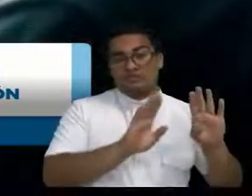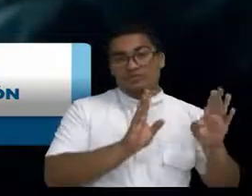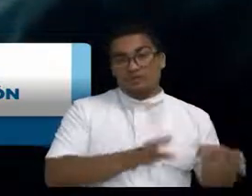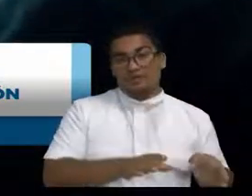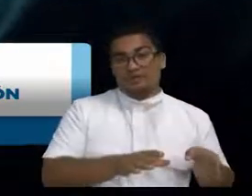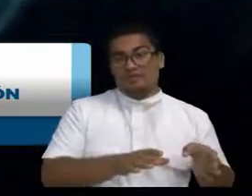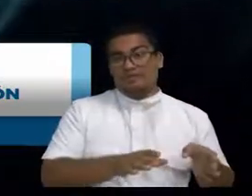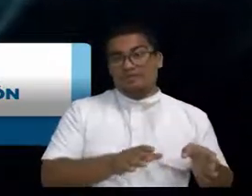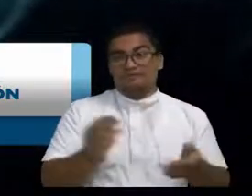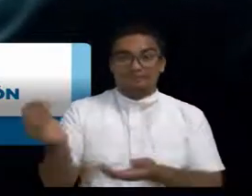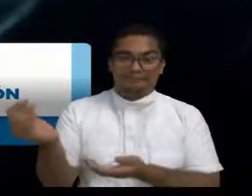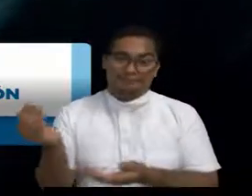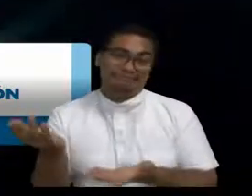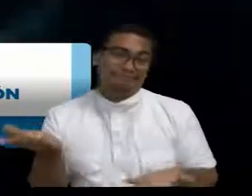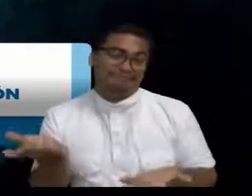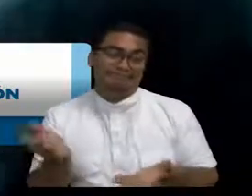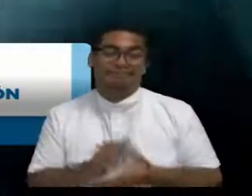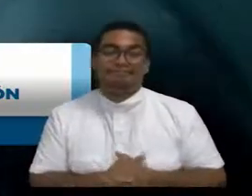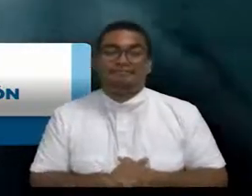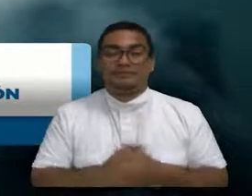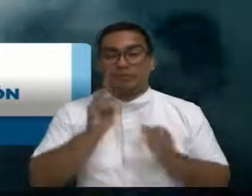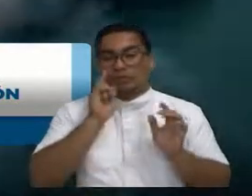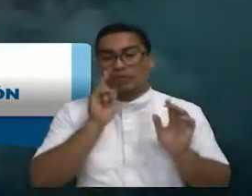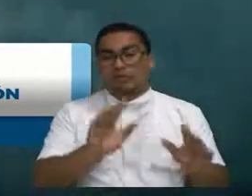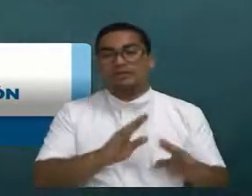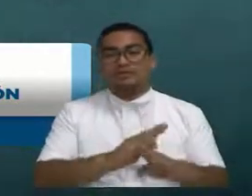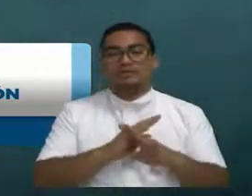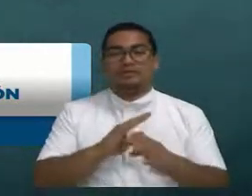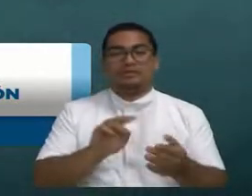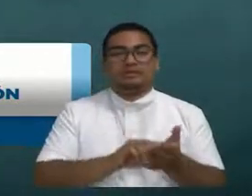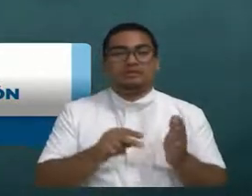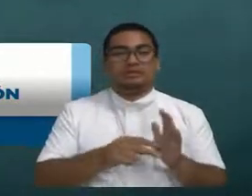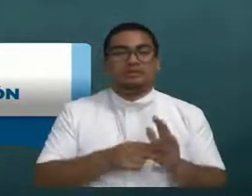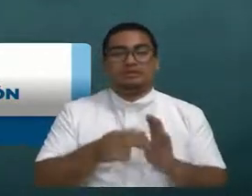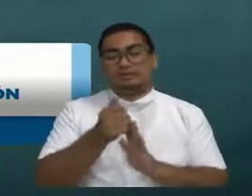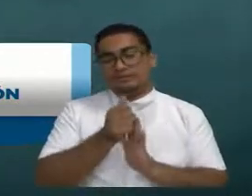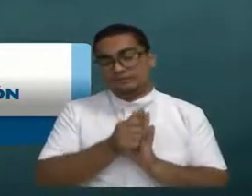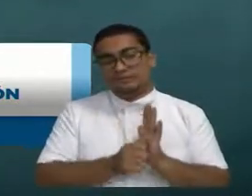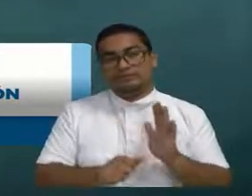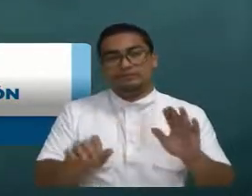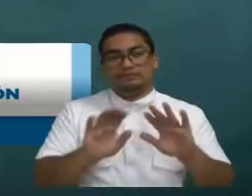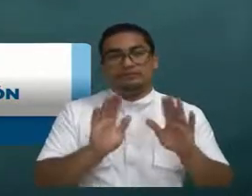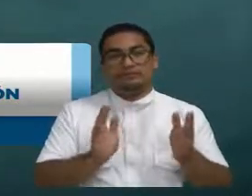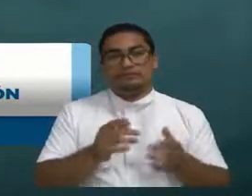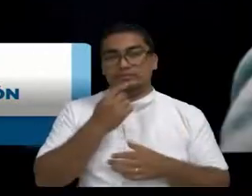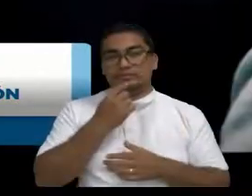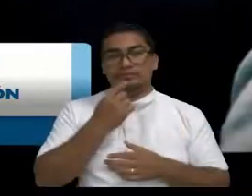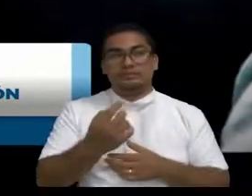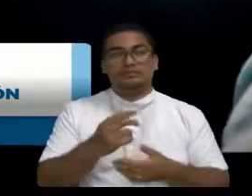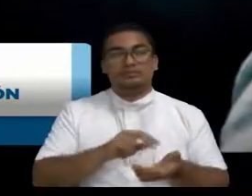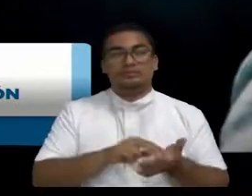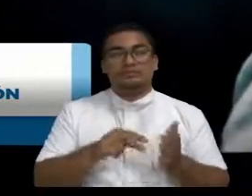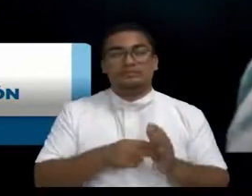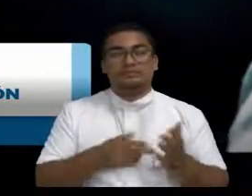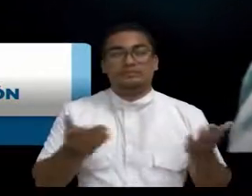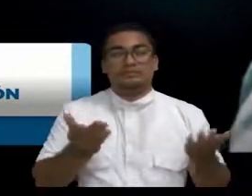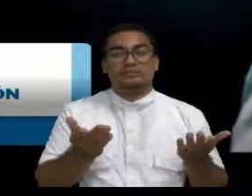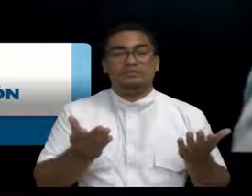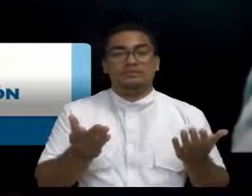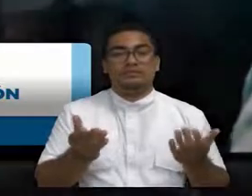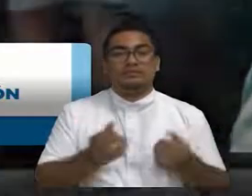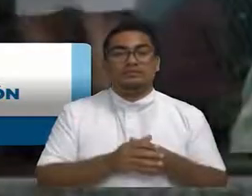Entonces, estos son indicios que nos indican que esta depresión, esta mujer está en depresión y que está complicándose